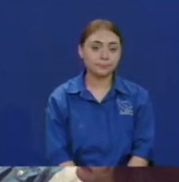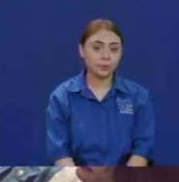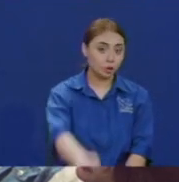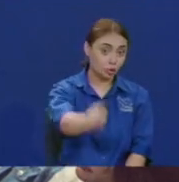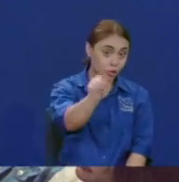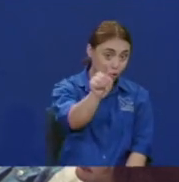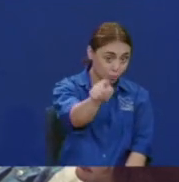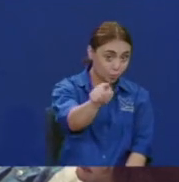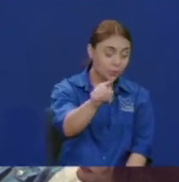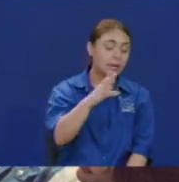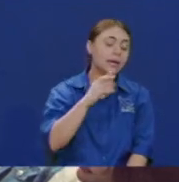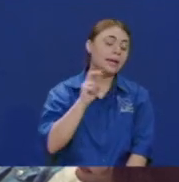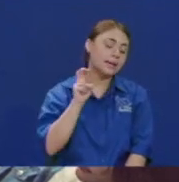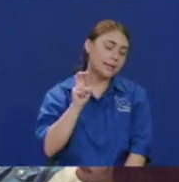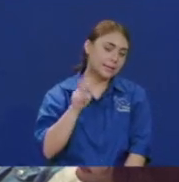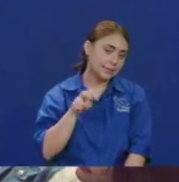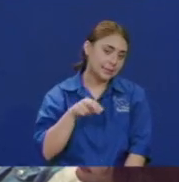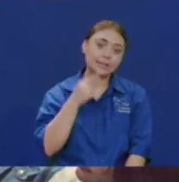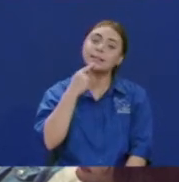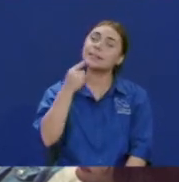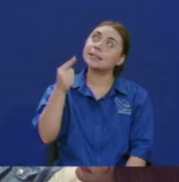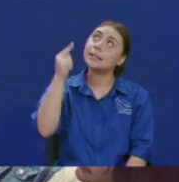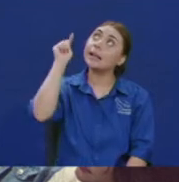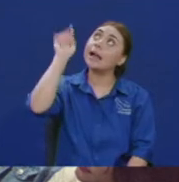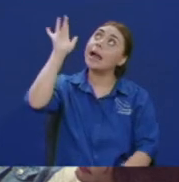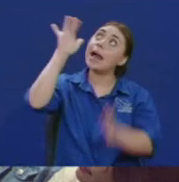usted necesita decirle al Señor Jesús hoy: